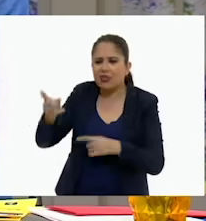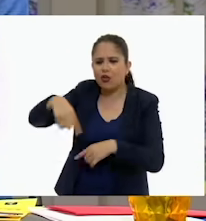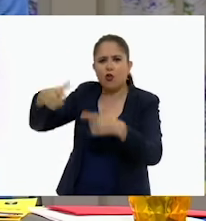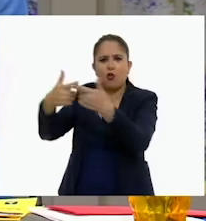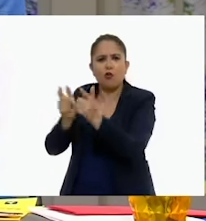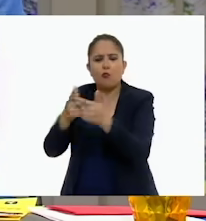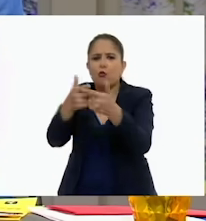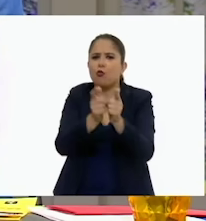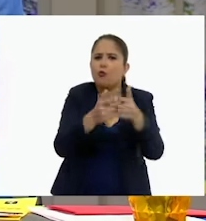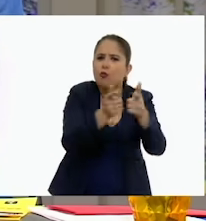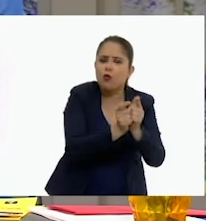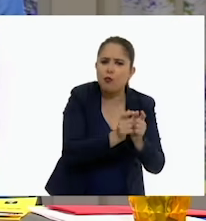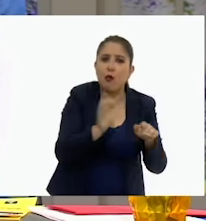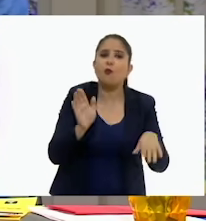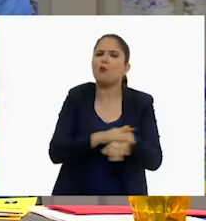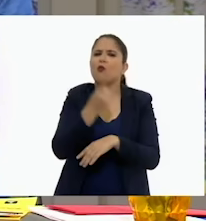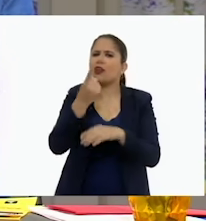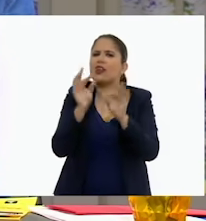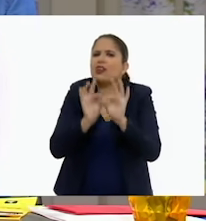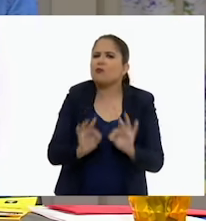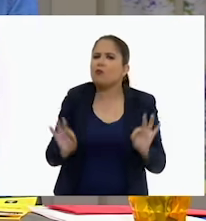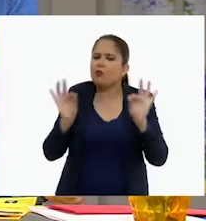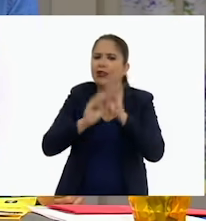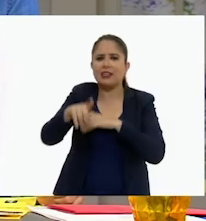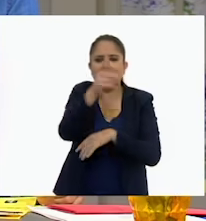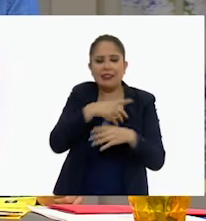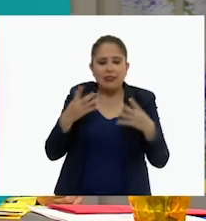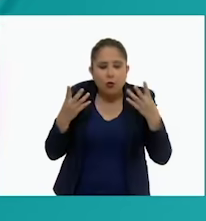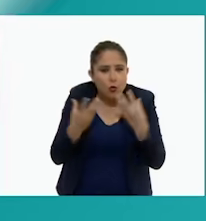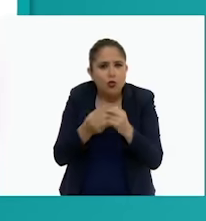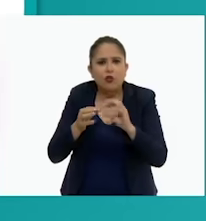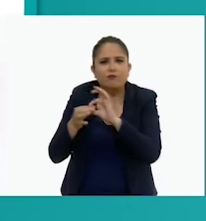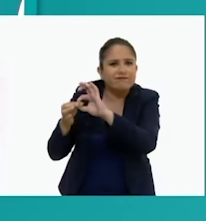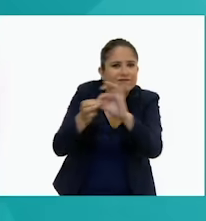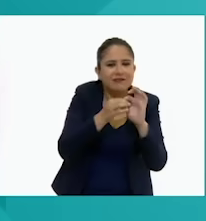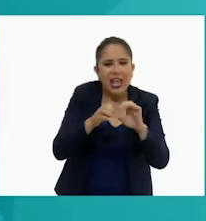grupos y por qué es importante que todos trabajen juntos?